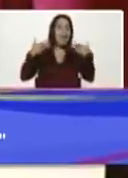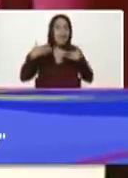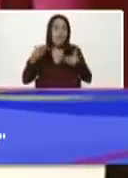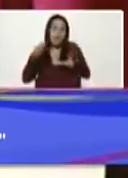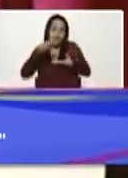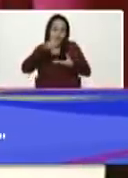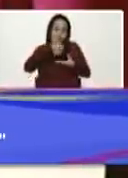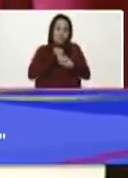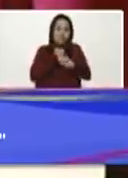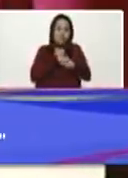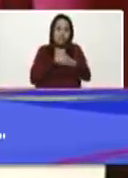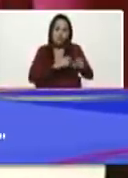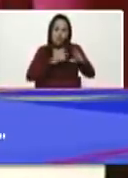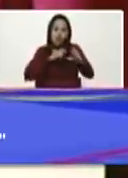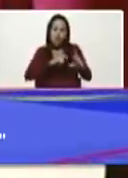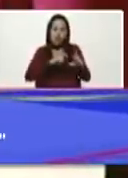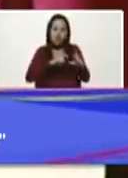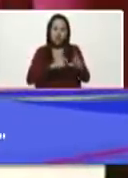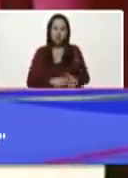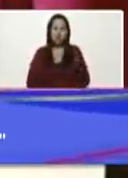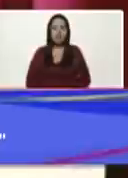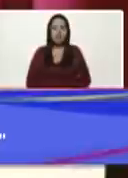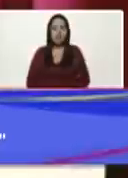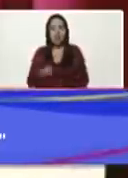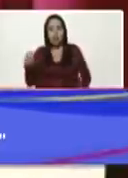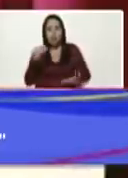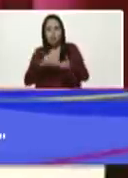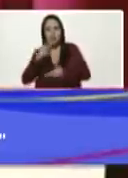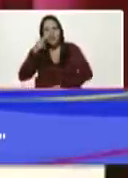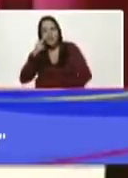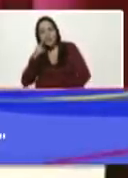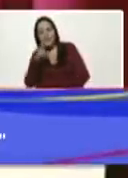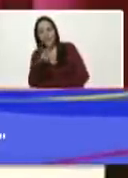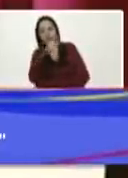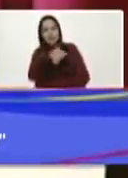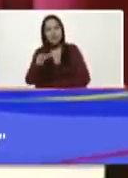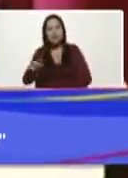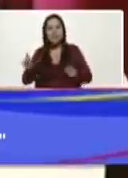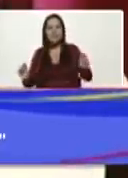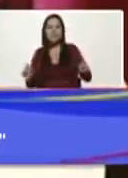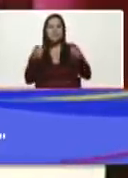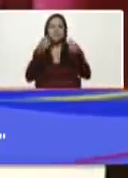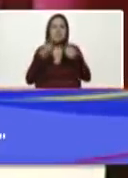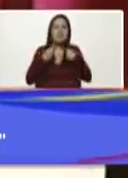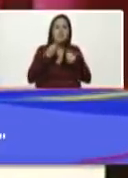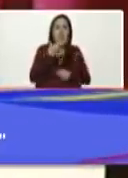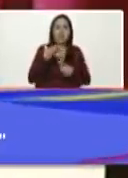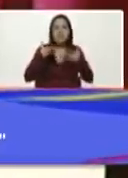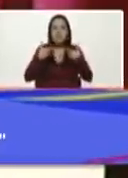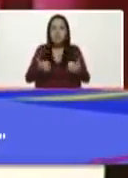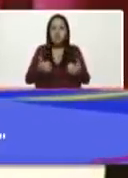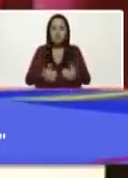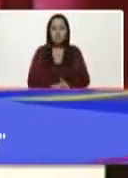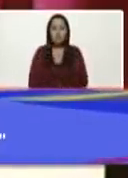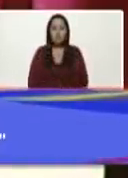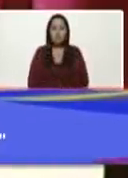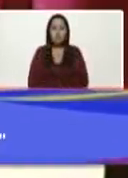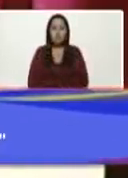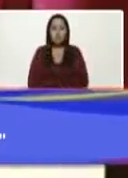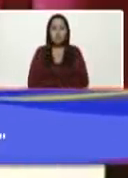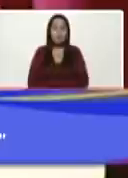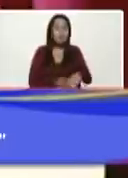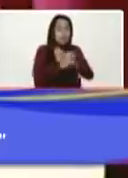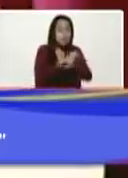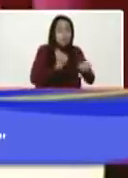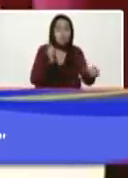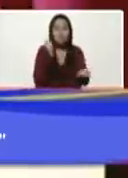internaliza en nuestro corazón es volver a ver a nuestros pacientes sanos, lo que hace que al final de la jornada sintamos